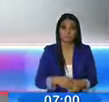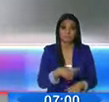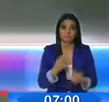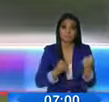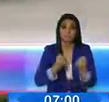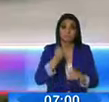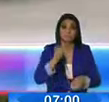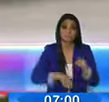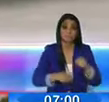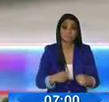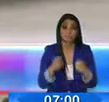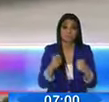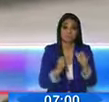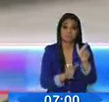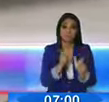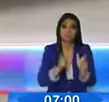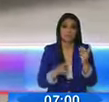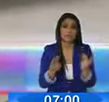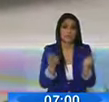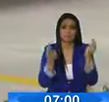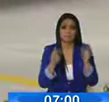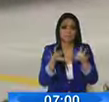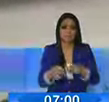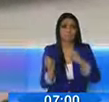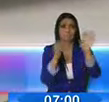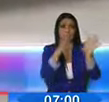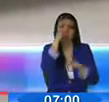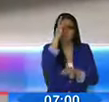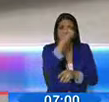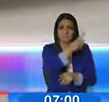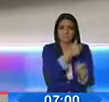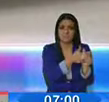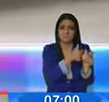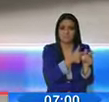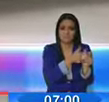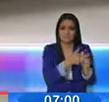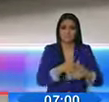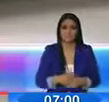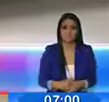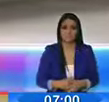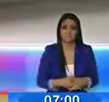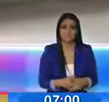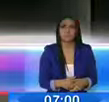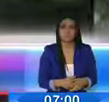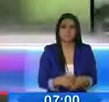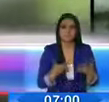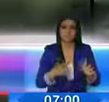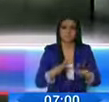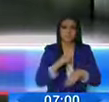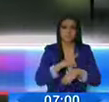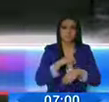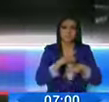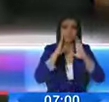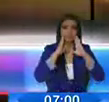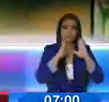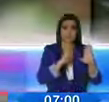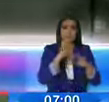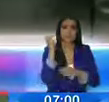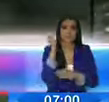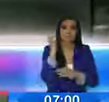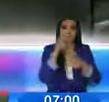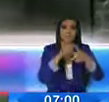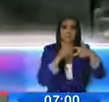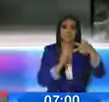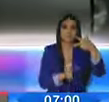las personas fueron evacuadas hasta la casa asistencial más cercana está donde están siendo atendidas las tres